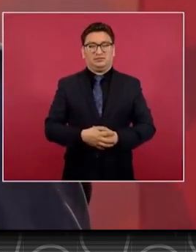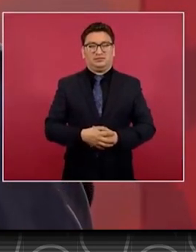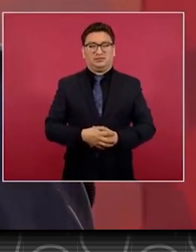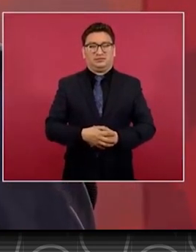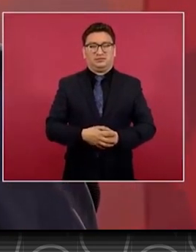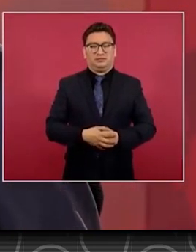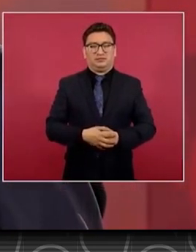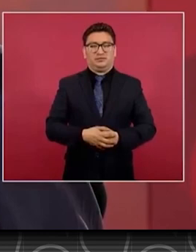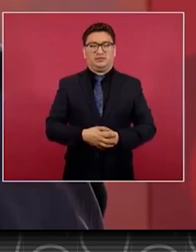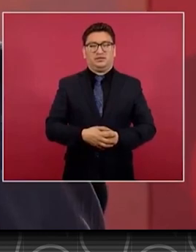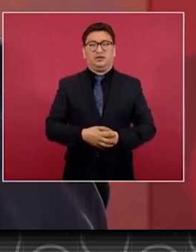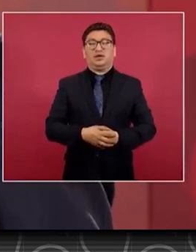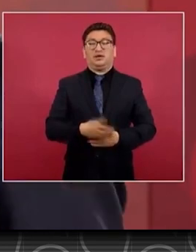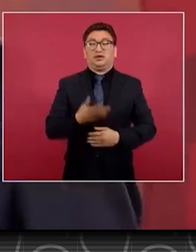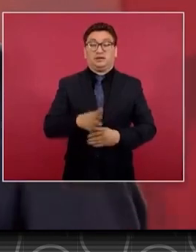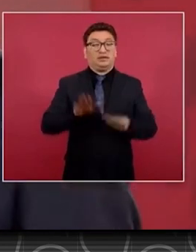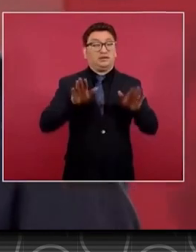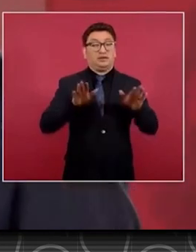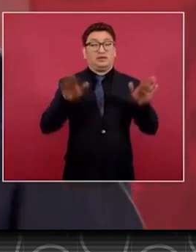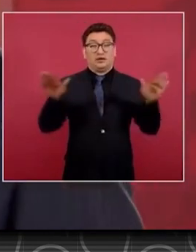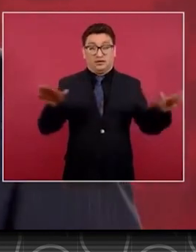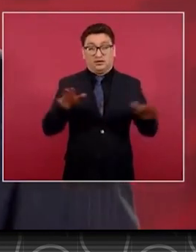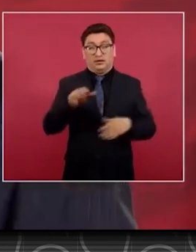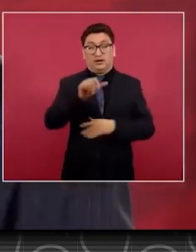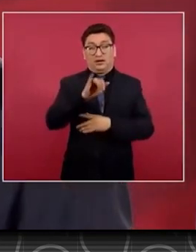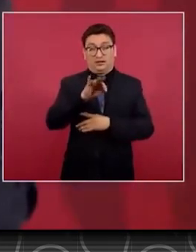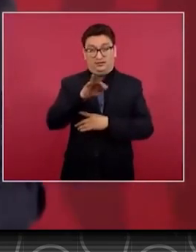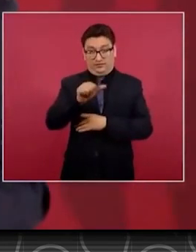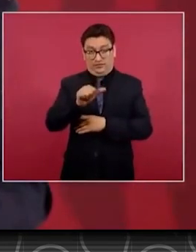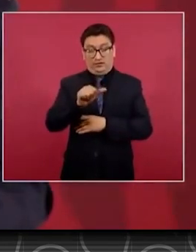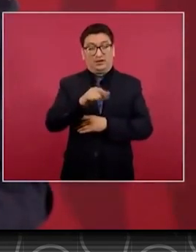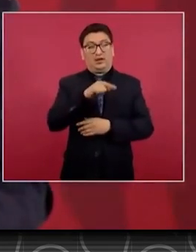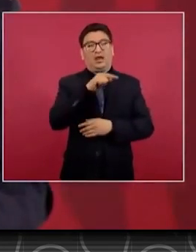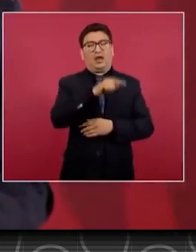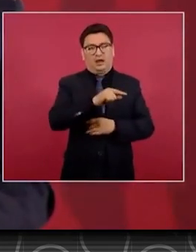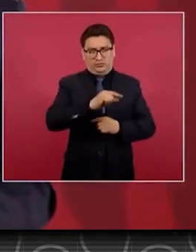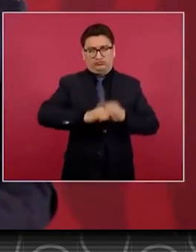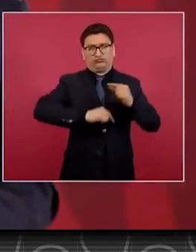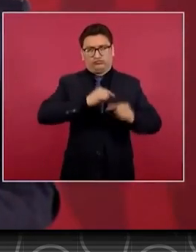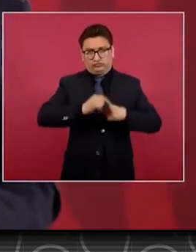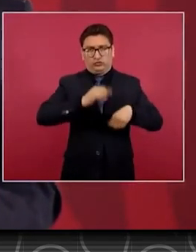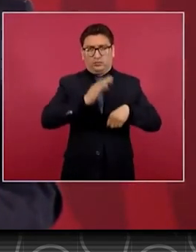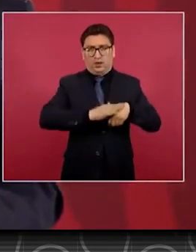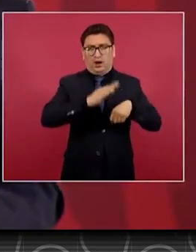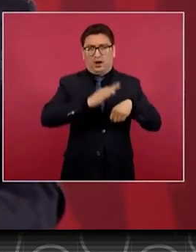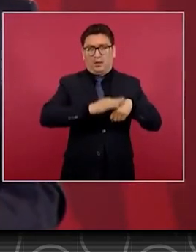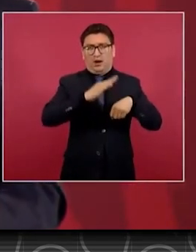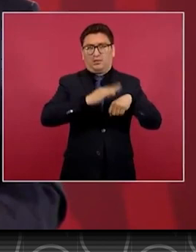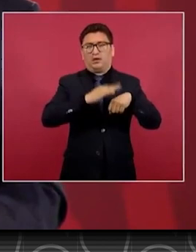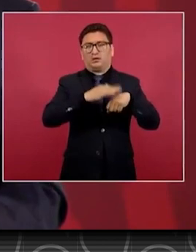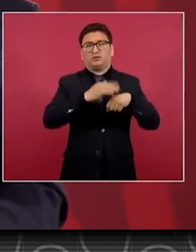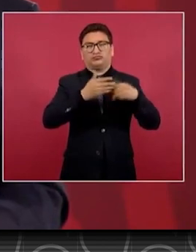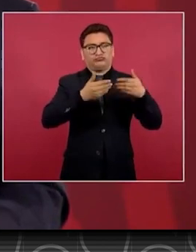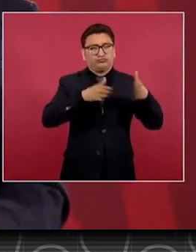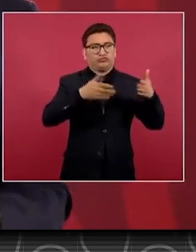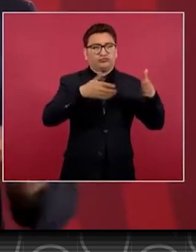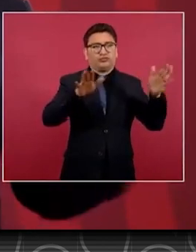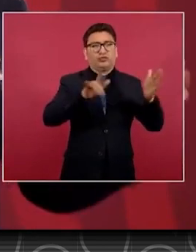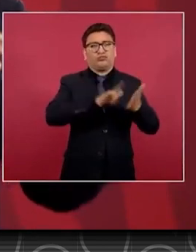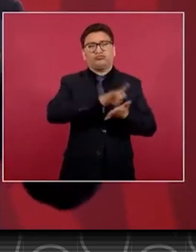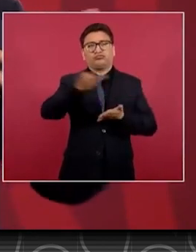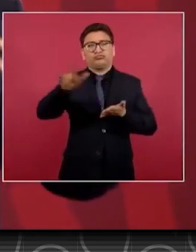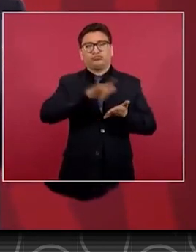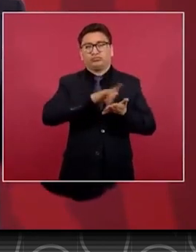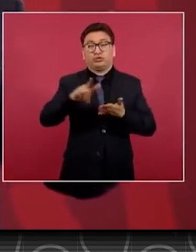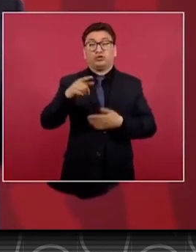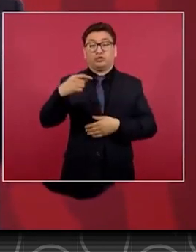el aeropuerto Felipe Ángeles va a tener cada vez más vuelos. Y cuando